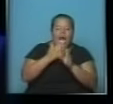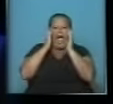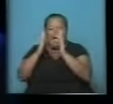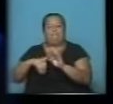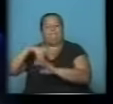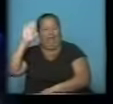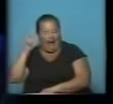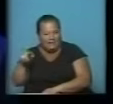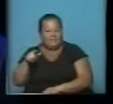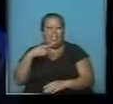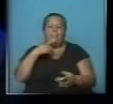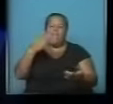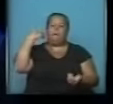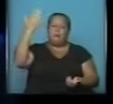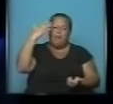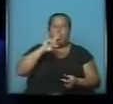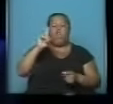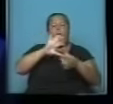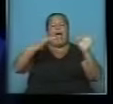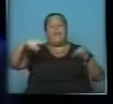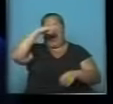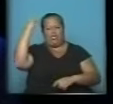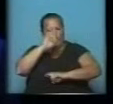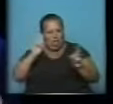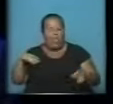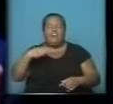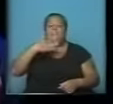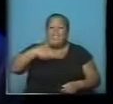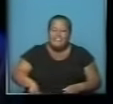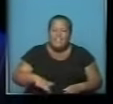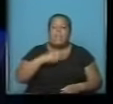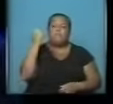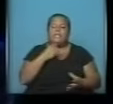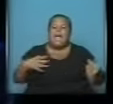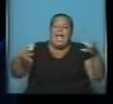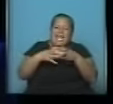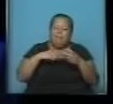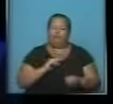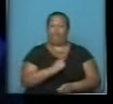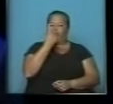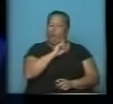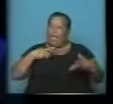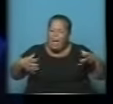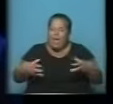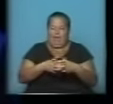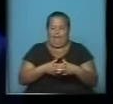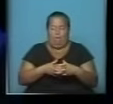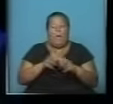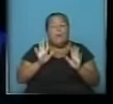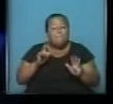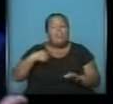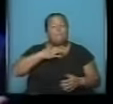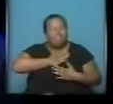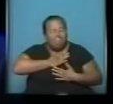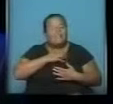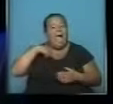más, que haga conferencias de prensa y no cadenas nacionales, que entienda que el valor es el equipo y no el personalismo. Pero siento en